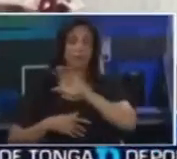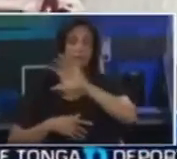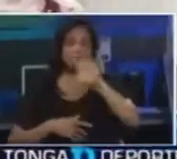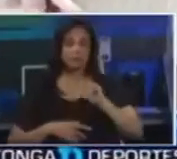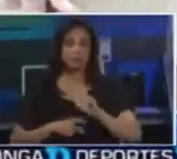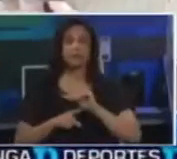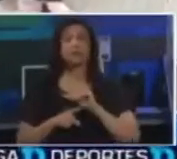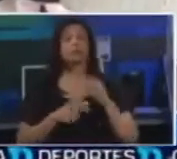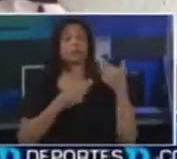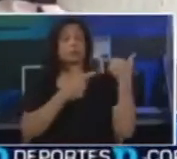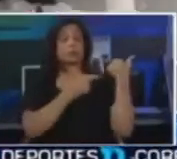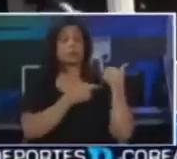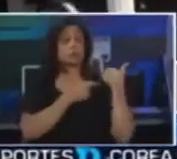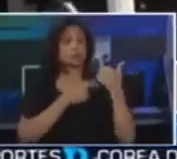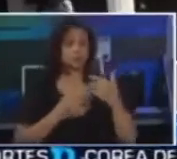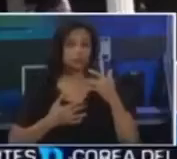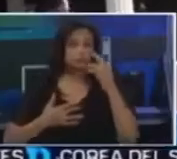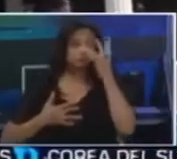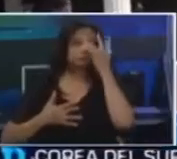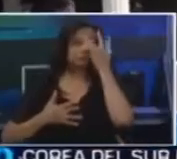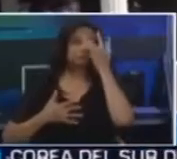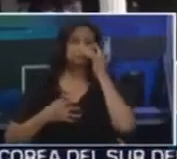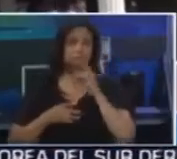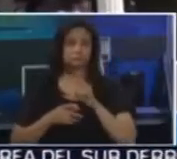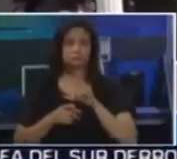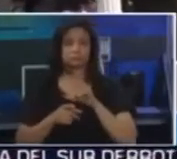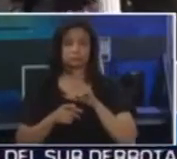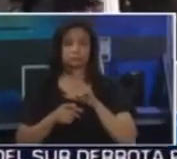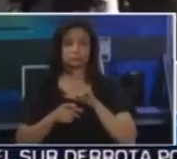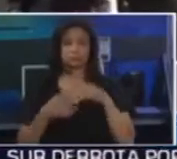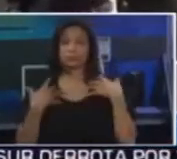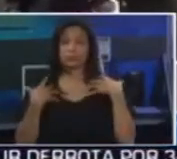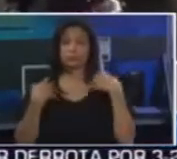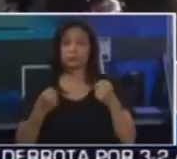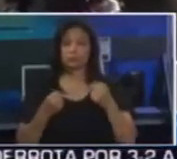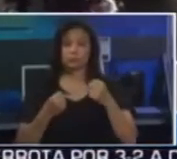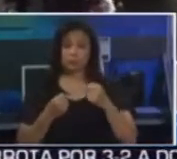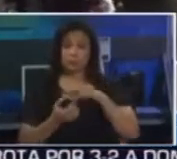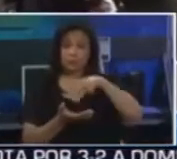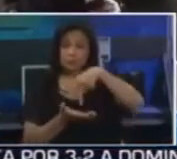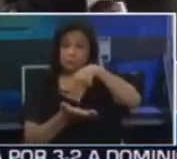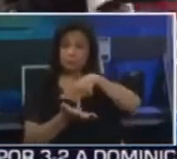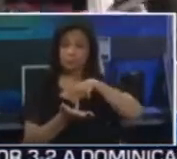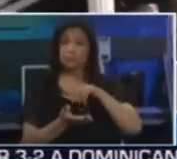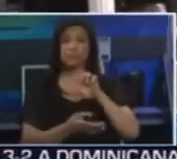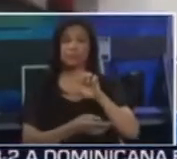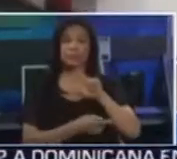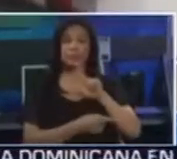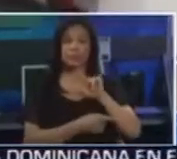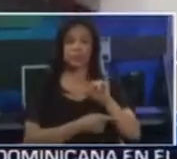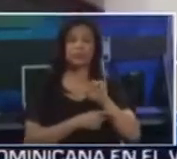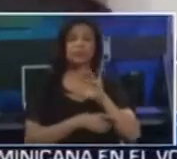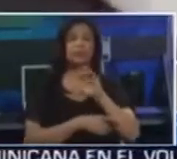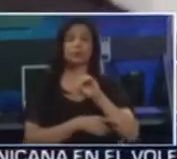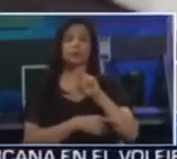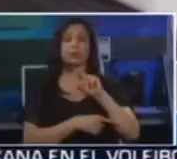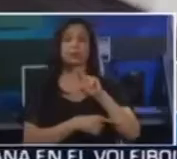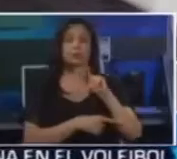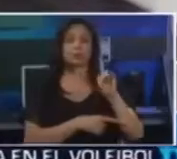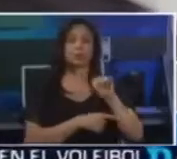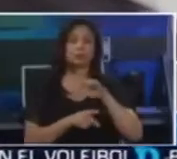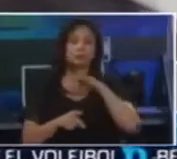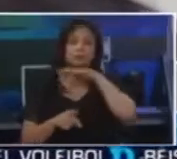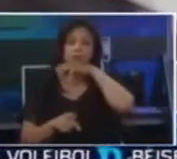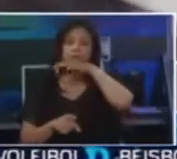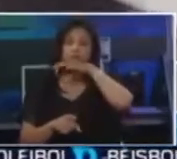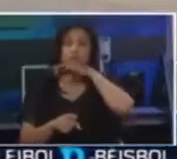la encargada de epidemiología de la Provincial de Salud en esta zona, Eli Collado, informó que los cerdos